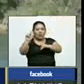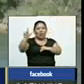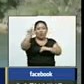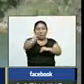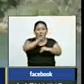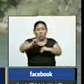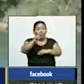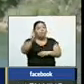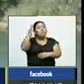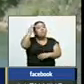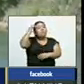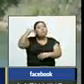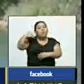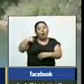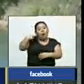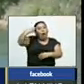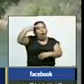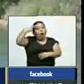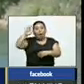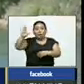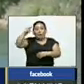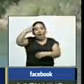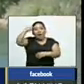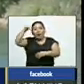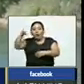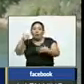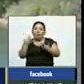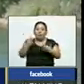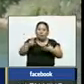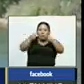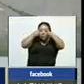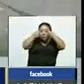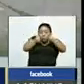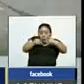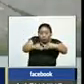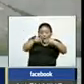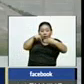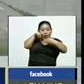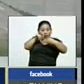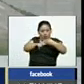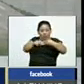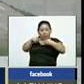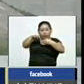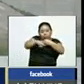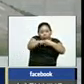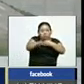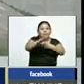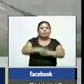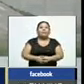de que una mujer de Haití fue detenida en la estación de la Patrulla Fronteriza del río.